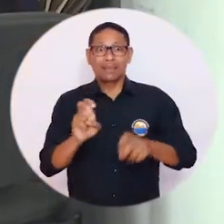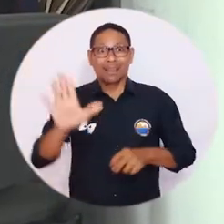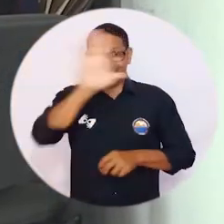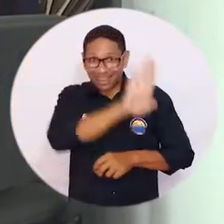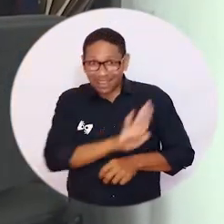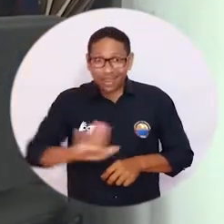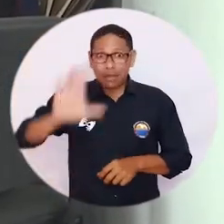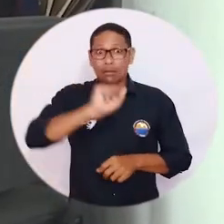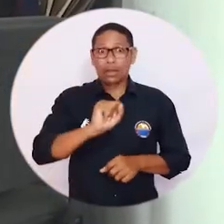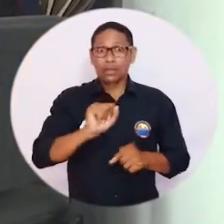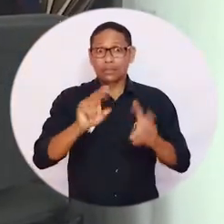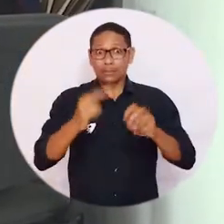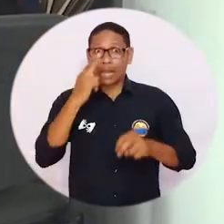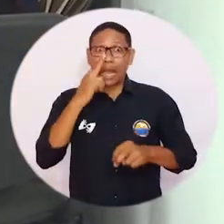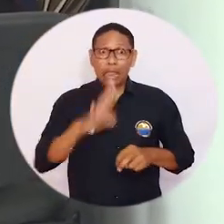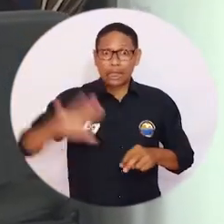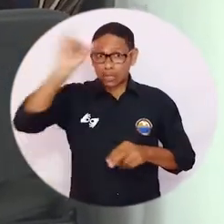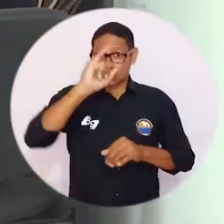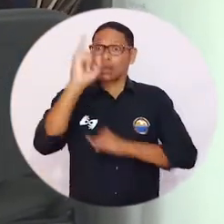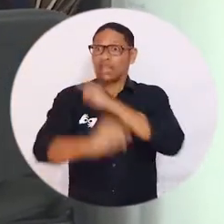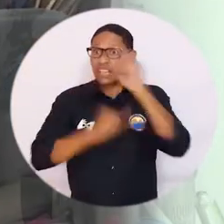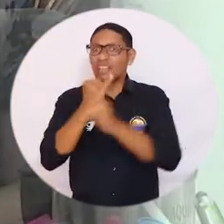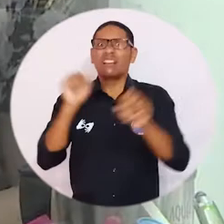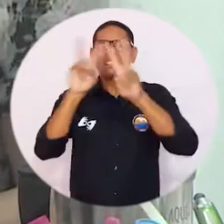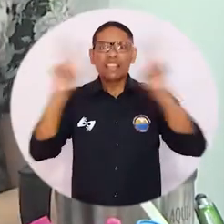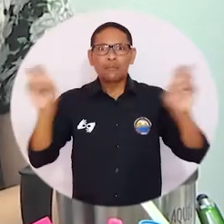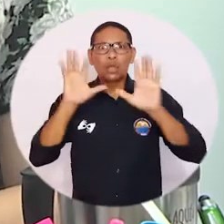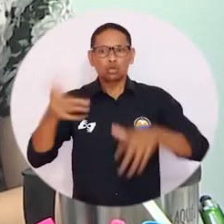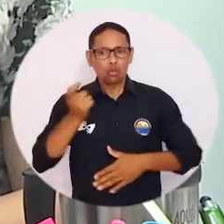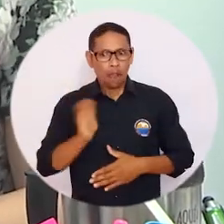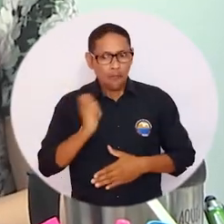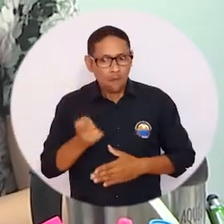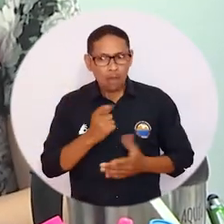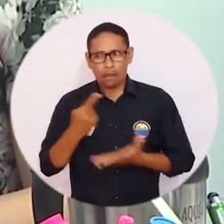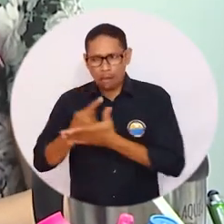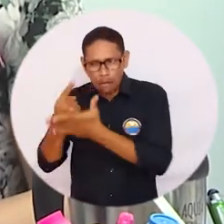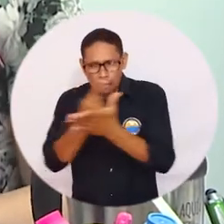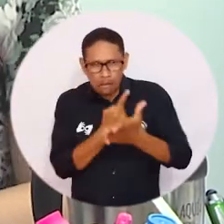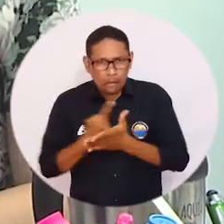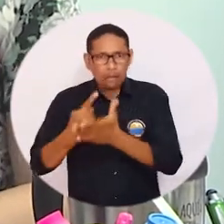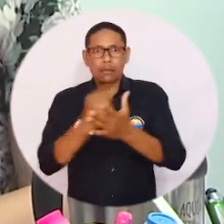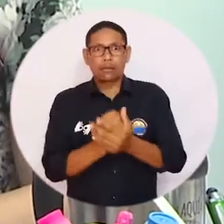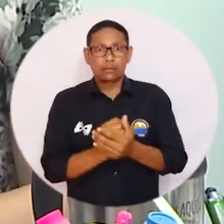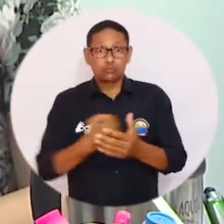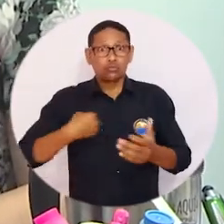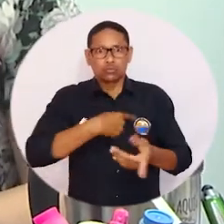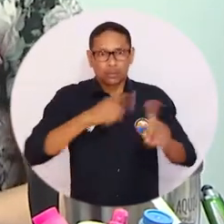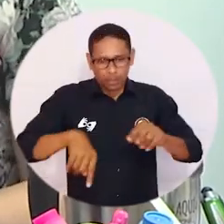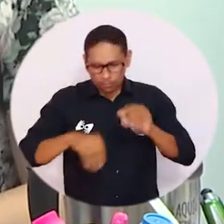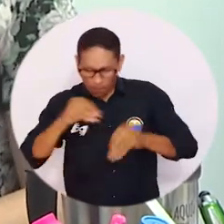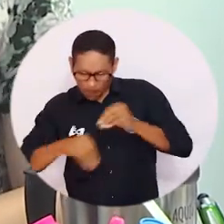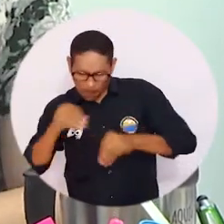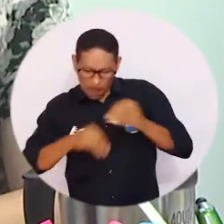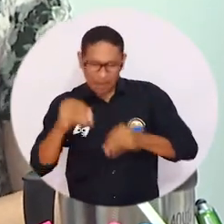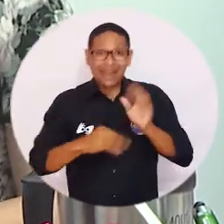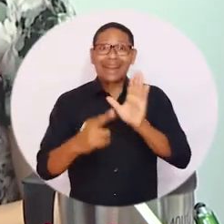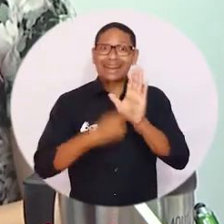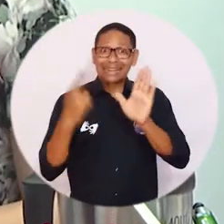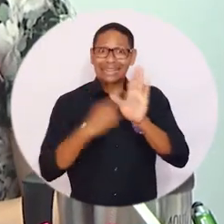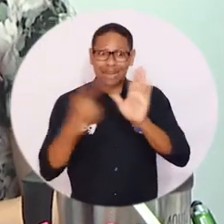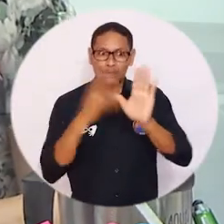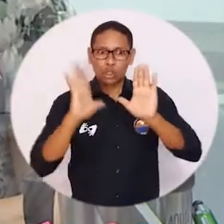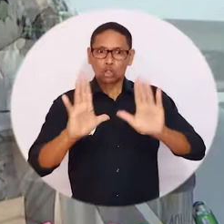local, regional y nacional e incluso internacional. Hemos formulado lo que será una publicación, una